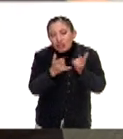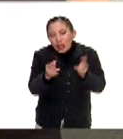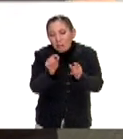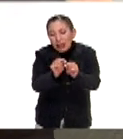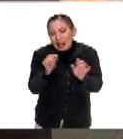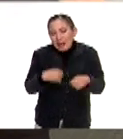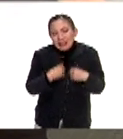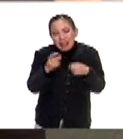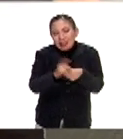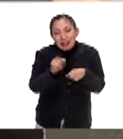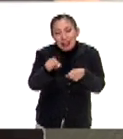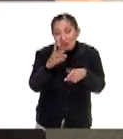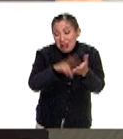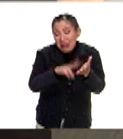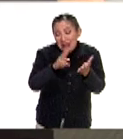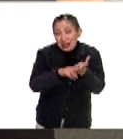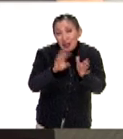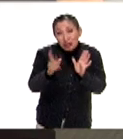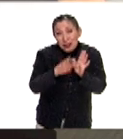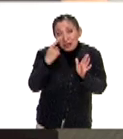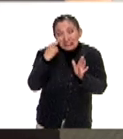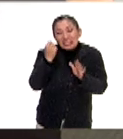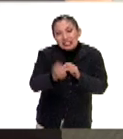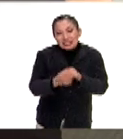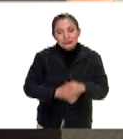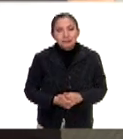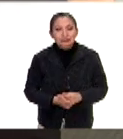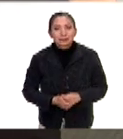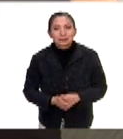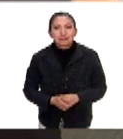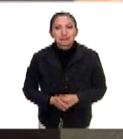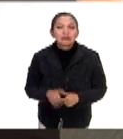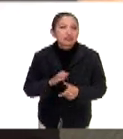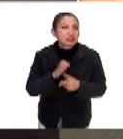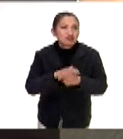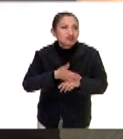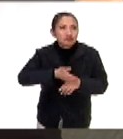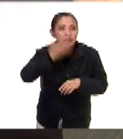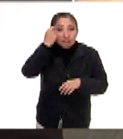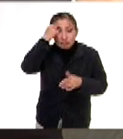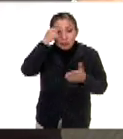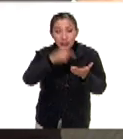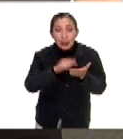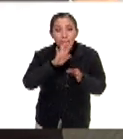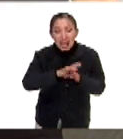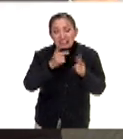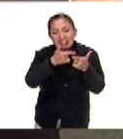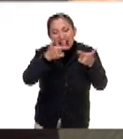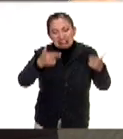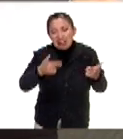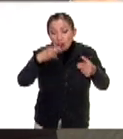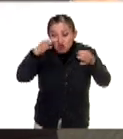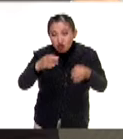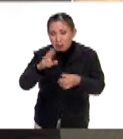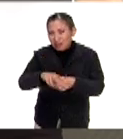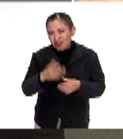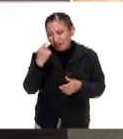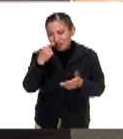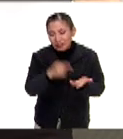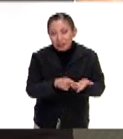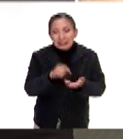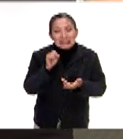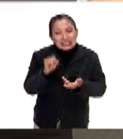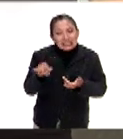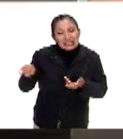historias de la vida cotidiana que creo que vale la pena volver a ellas. Entonces, pues no sé, yo creo que es más leyenda que verdad.